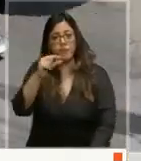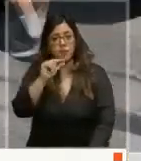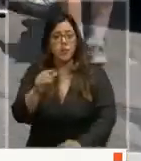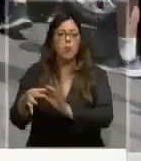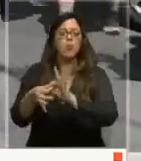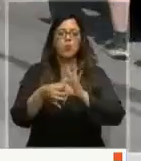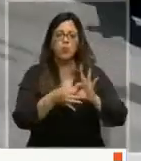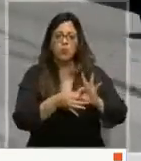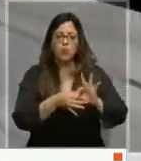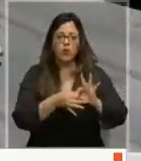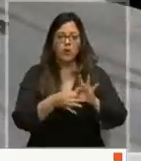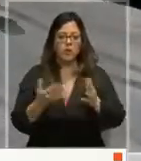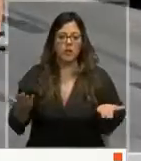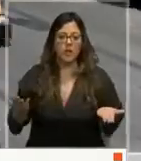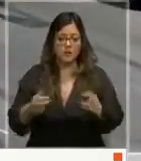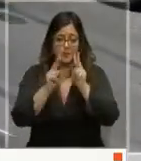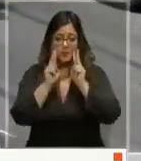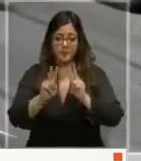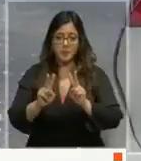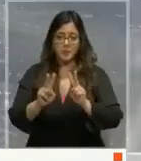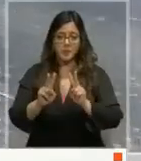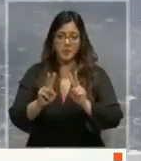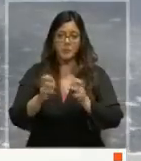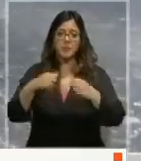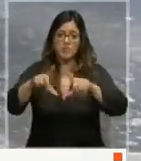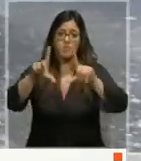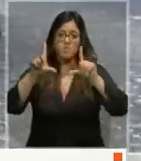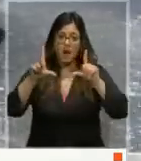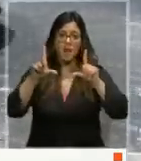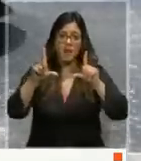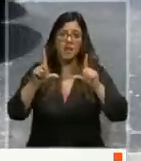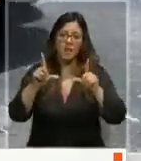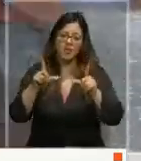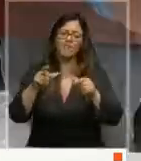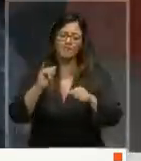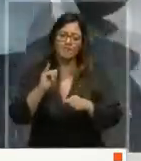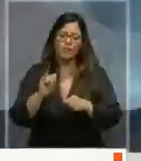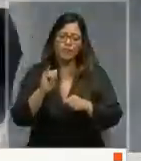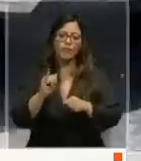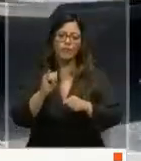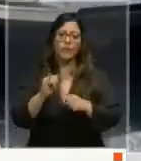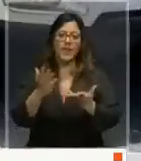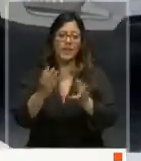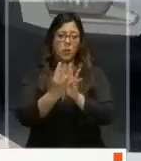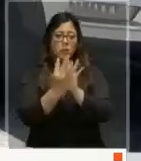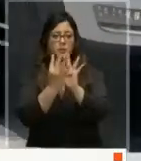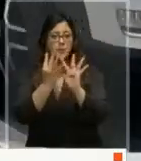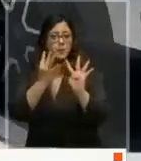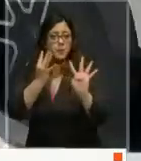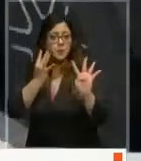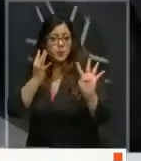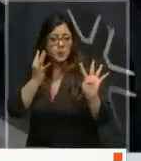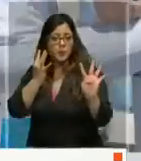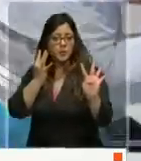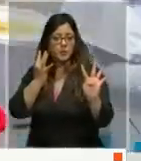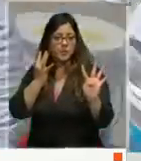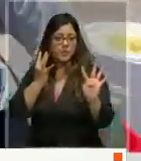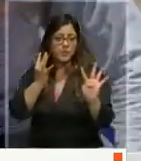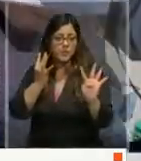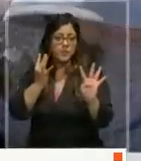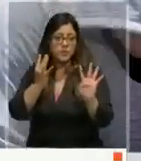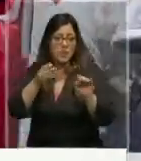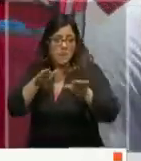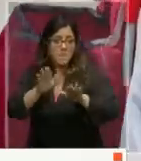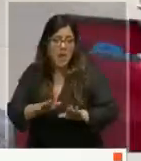a lo que ven ustedes en pantalla. Las imágenes son bastante elocuentes, son filas las que se siguen registrando y que no han parado